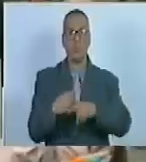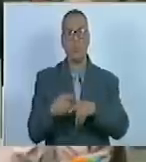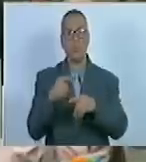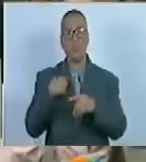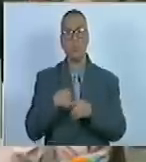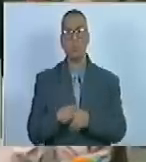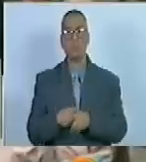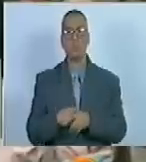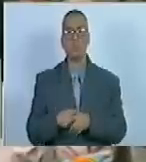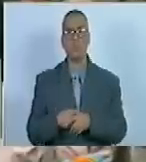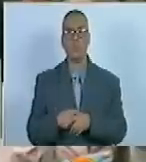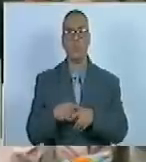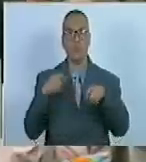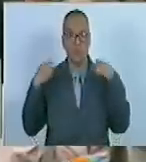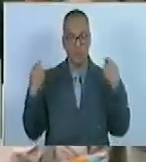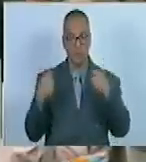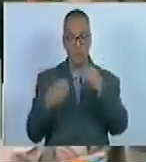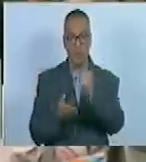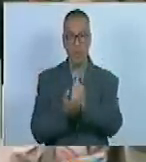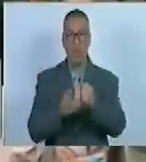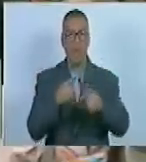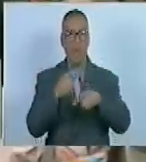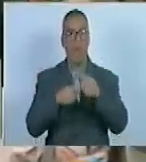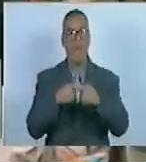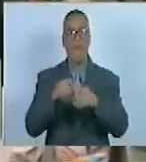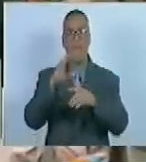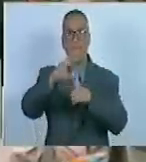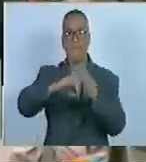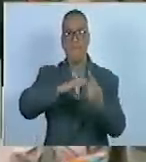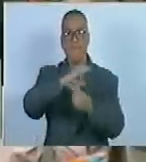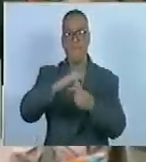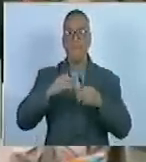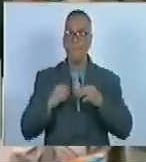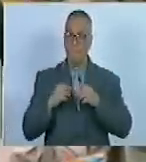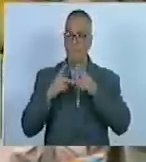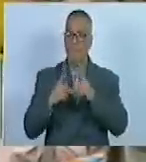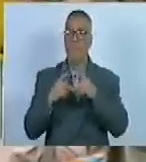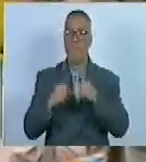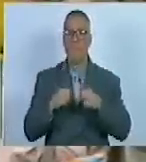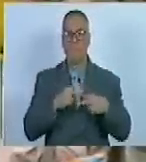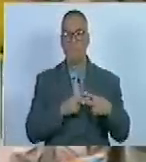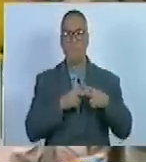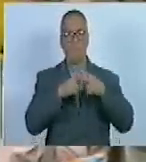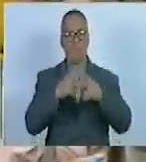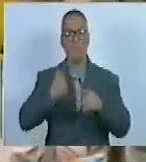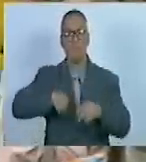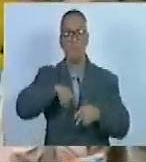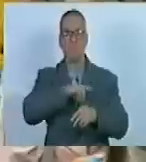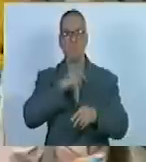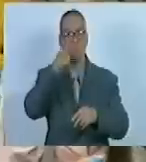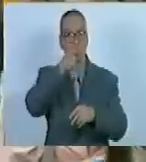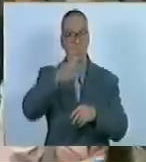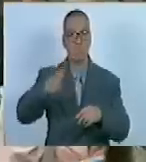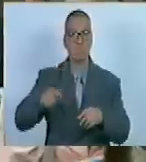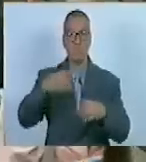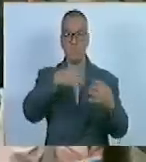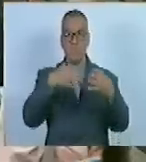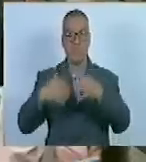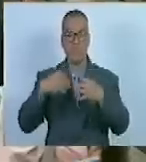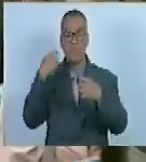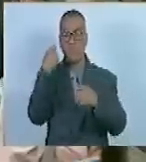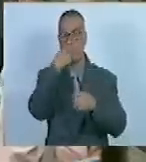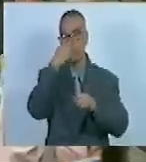recreativo, solidario, de todo lo que es esa cultura sana de valores concretos de nuestro pueblo en la lucha contra este